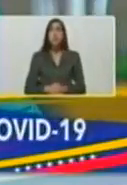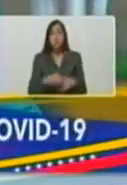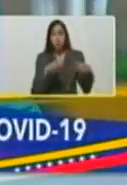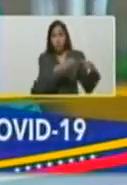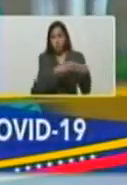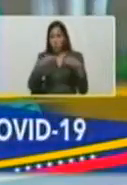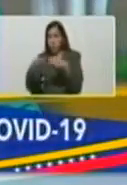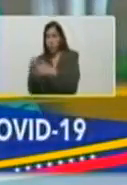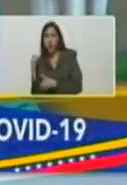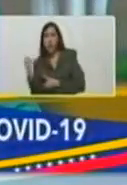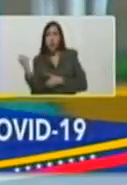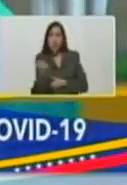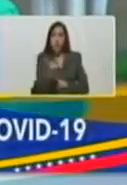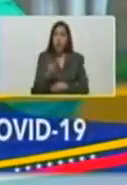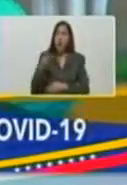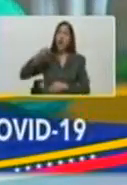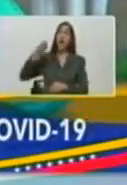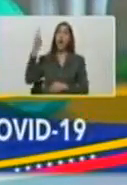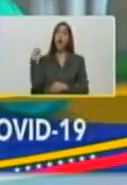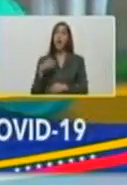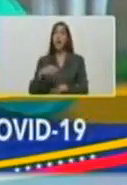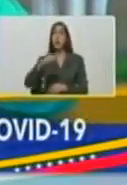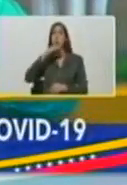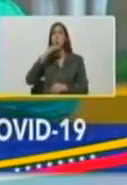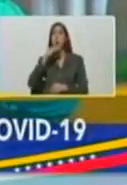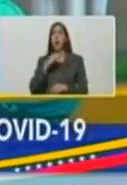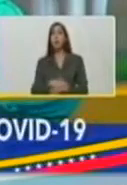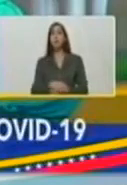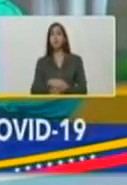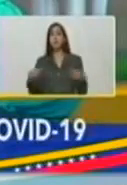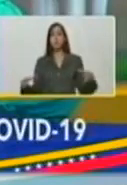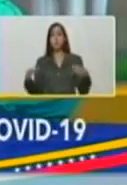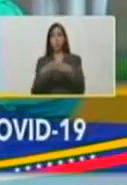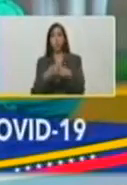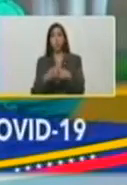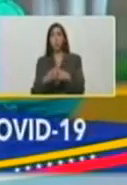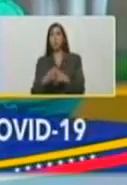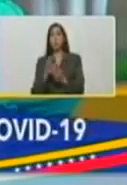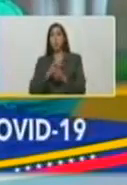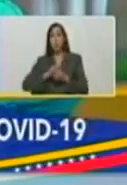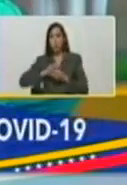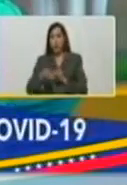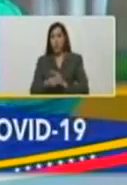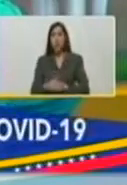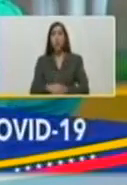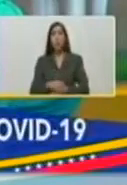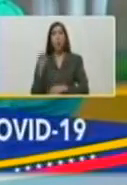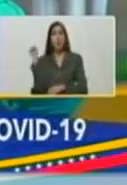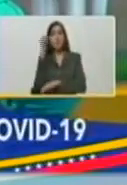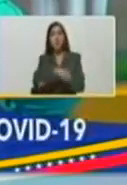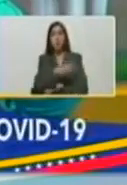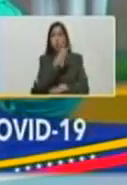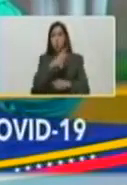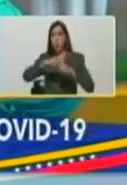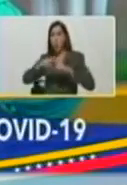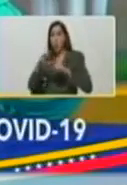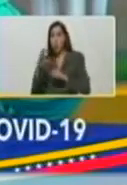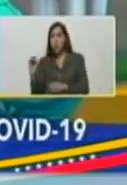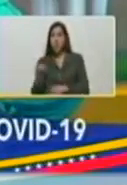Houston. Ayer los Bravos de Atlanta voltearon el marcador. Iban perdiendo 2-0,